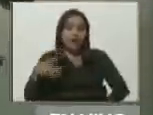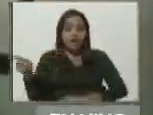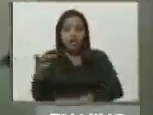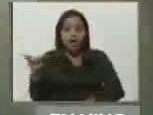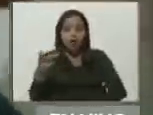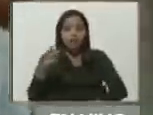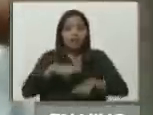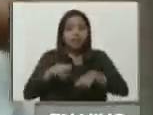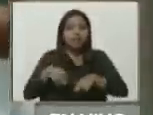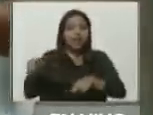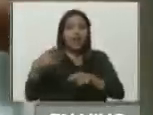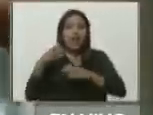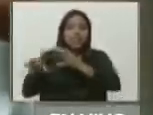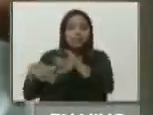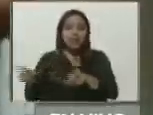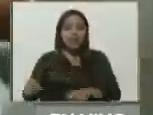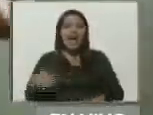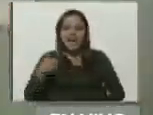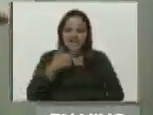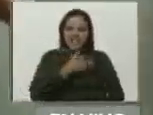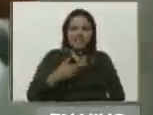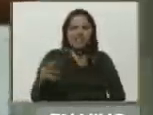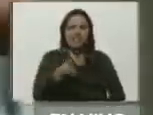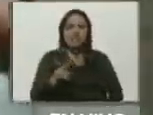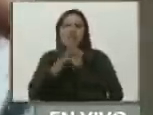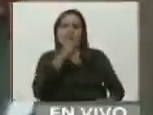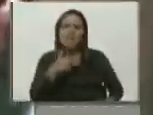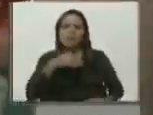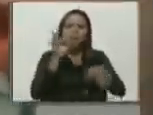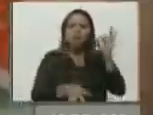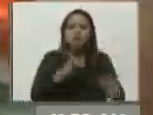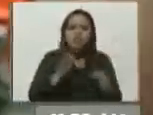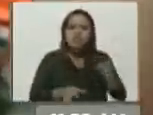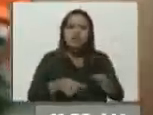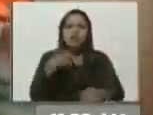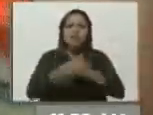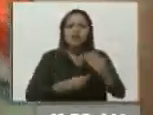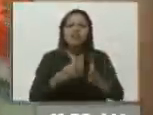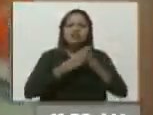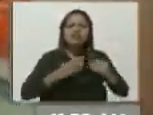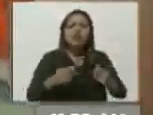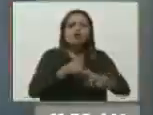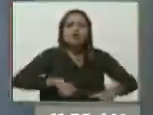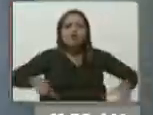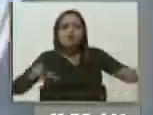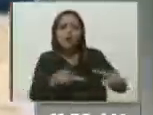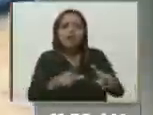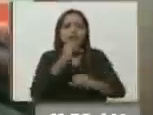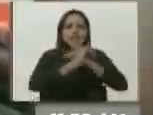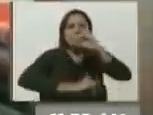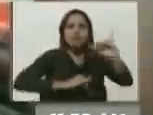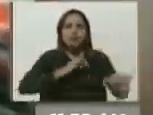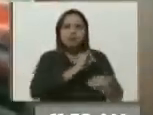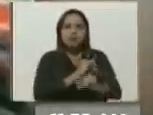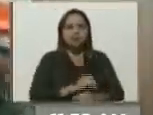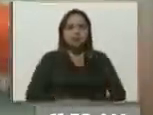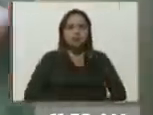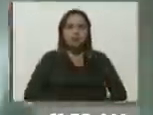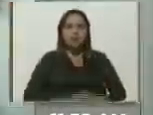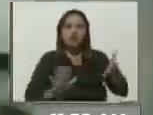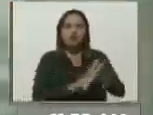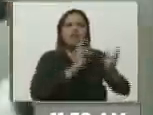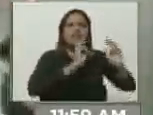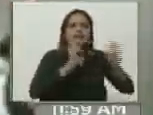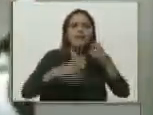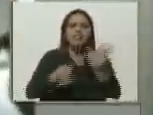Pero aquí la estamos reclamando y la vamos a reclamar en todos los organismos multilaterales, internacionales que tienen que ver con el tema de